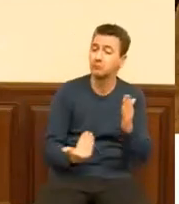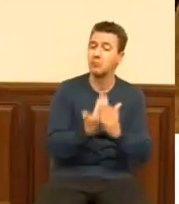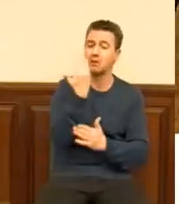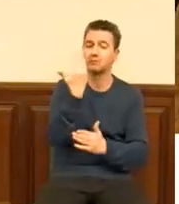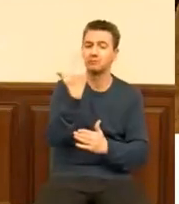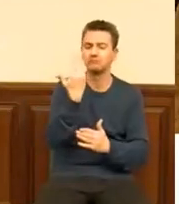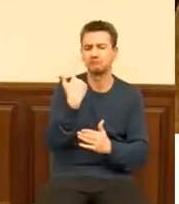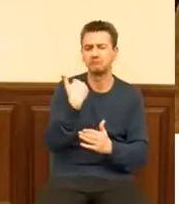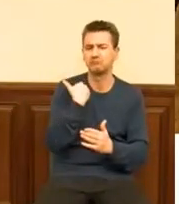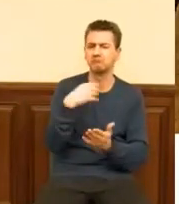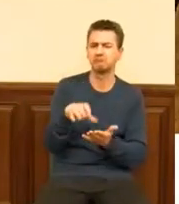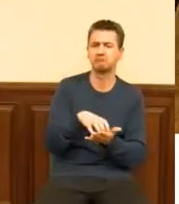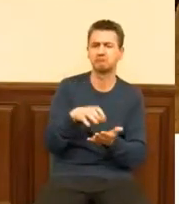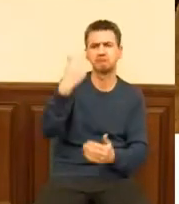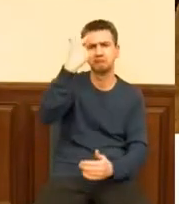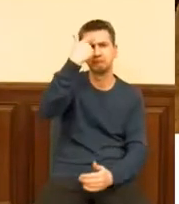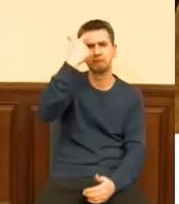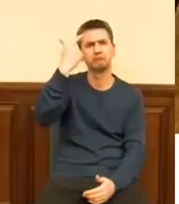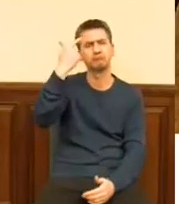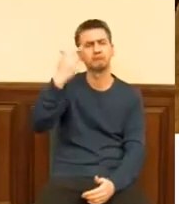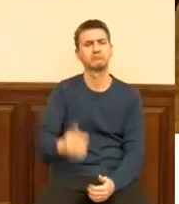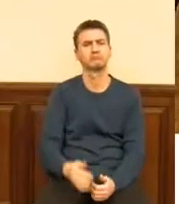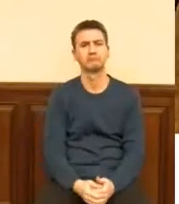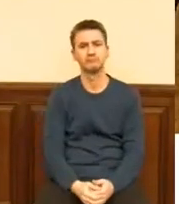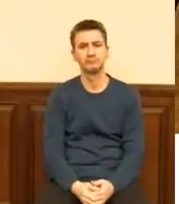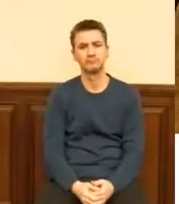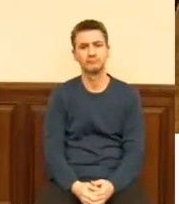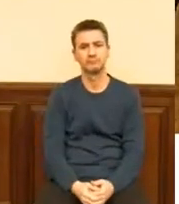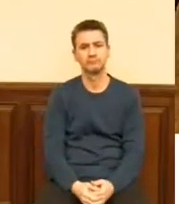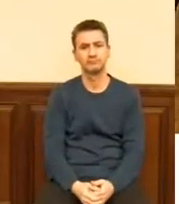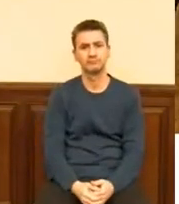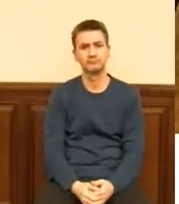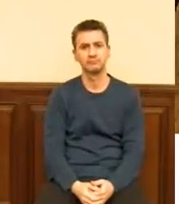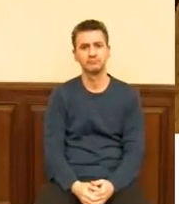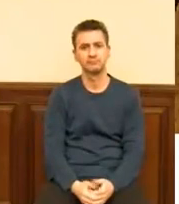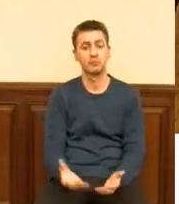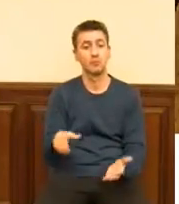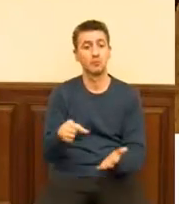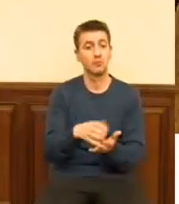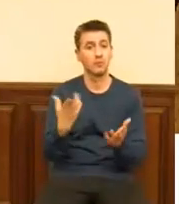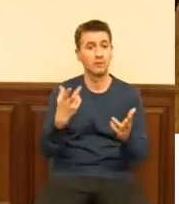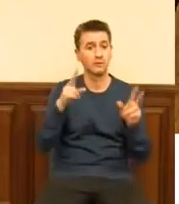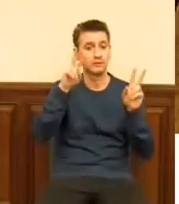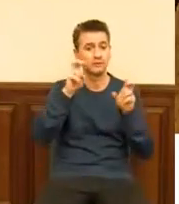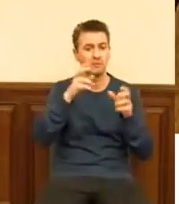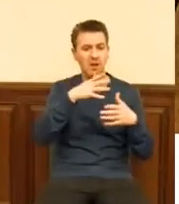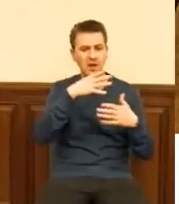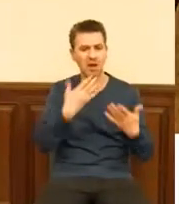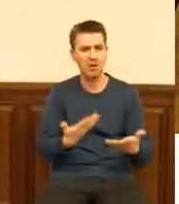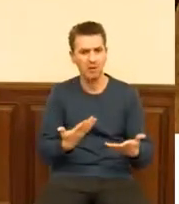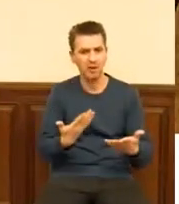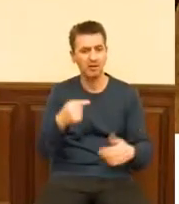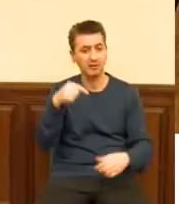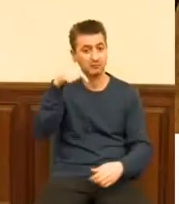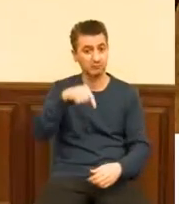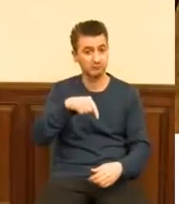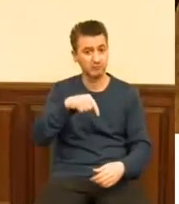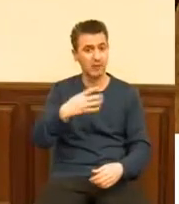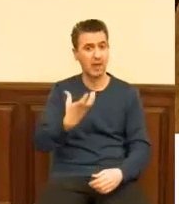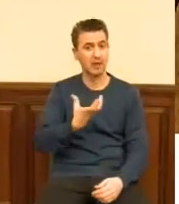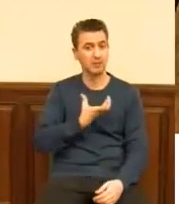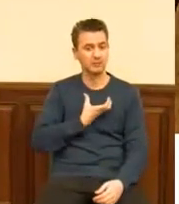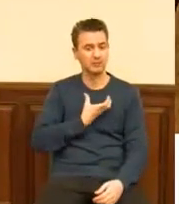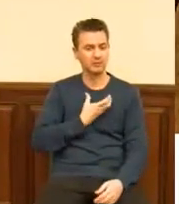han surgido dudas. Me han surgido dudas sobre lo que pasa en este ayuntamiento con